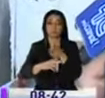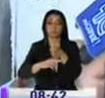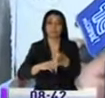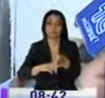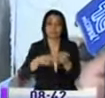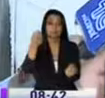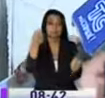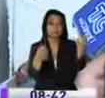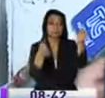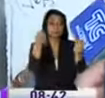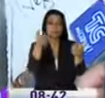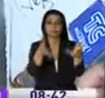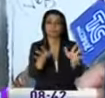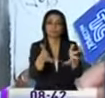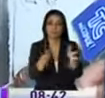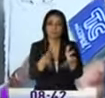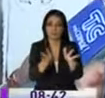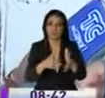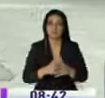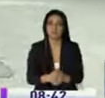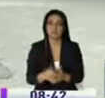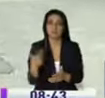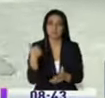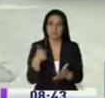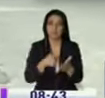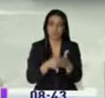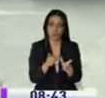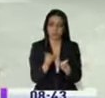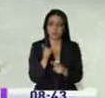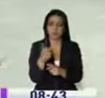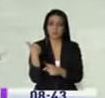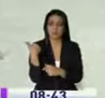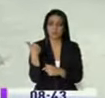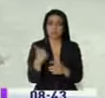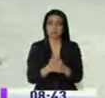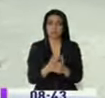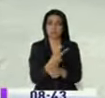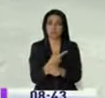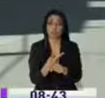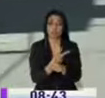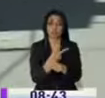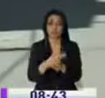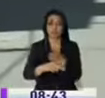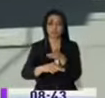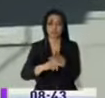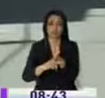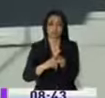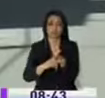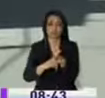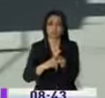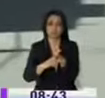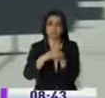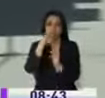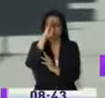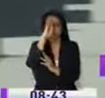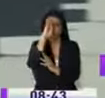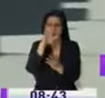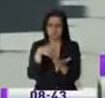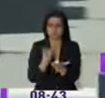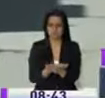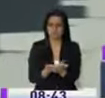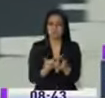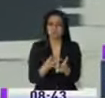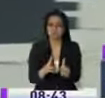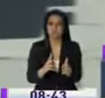conductor, tenemos todo lo que son los documentos. Por cerca de 2 horas el cuerpo permaneció bajo el bus. Varias unidades policiales tomaron procedimiento.